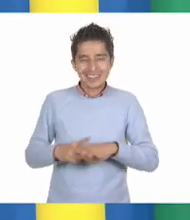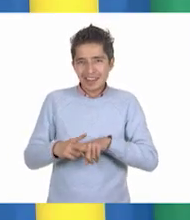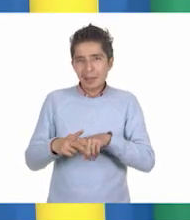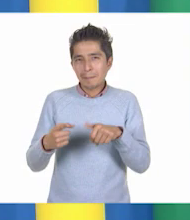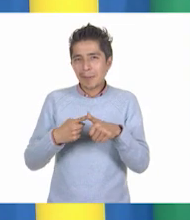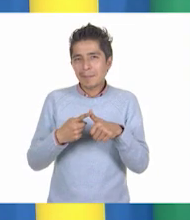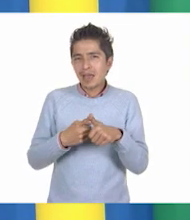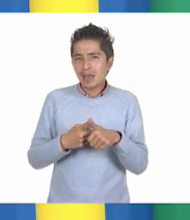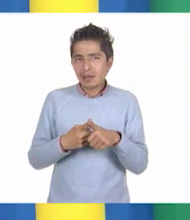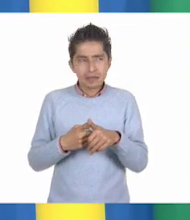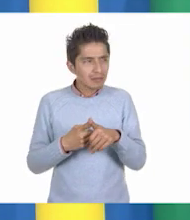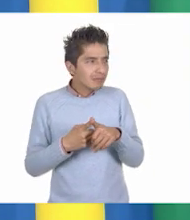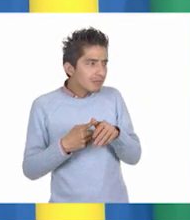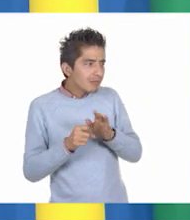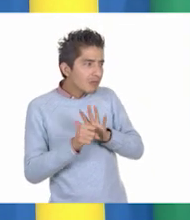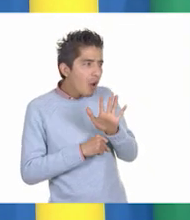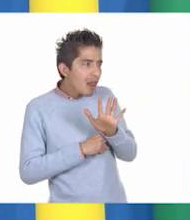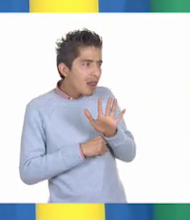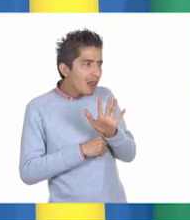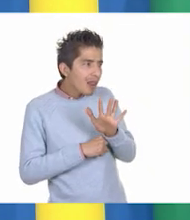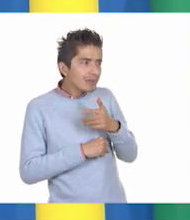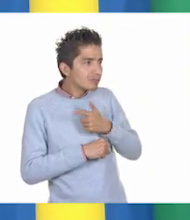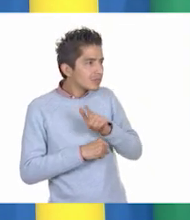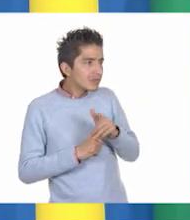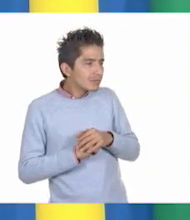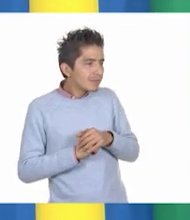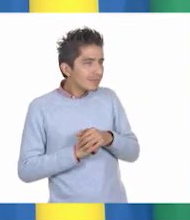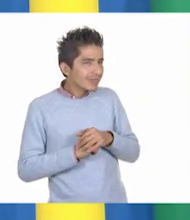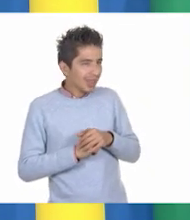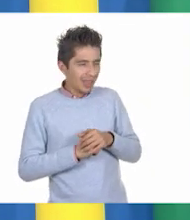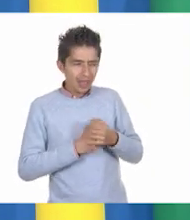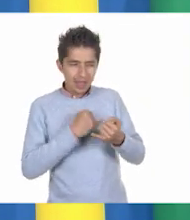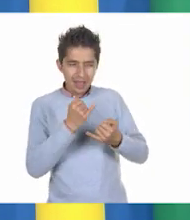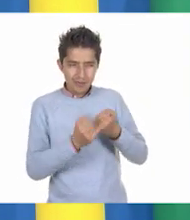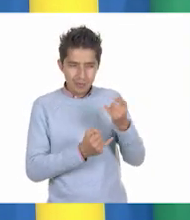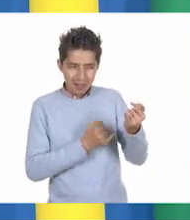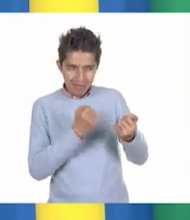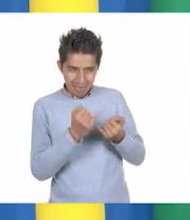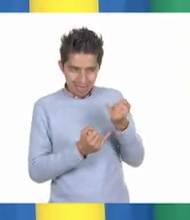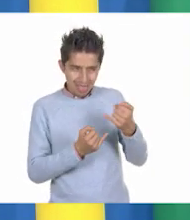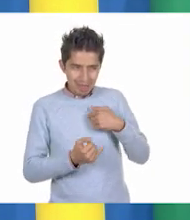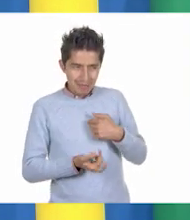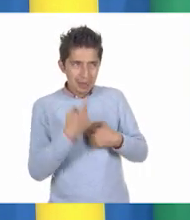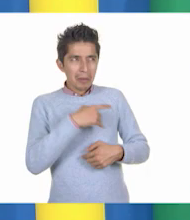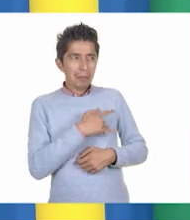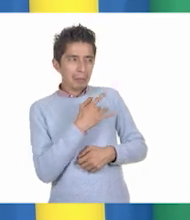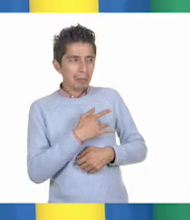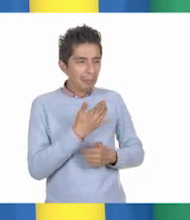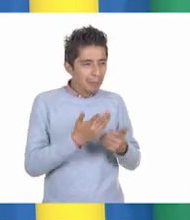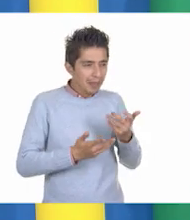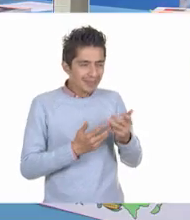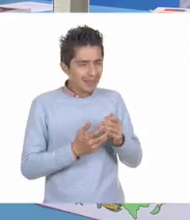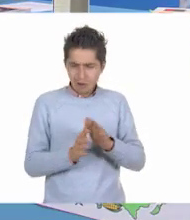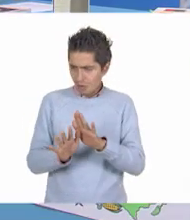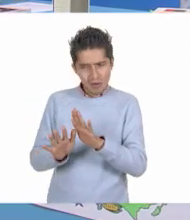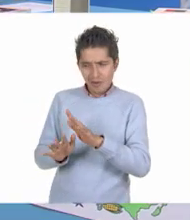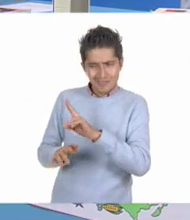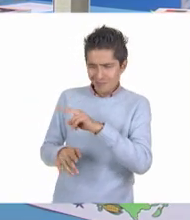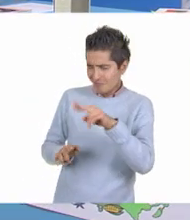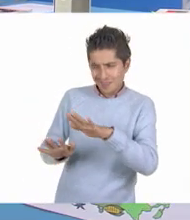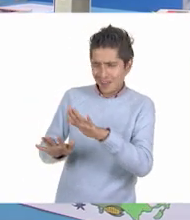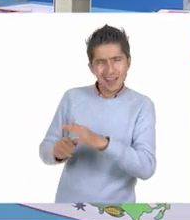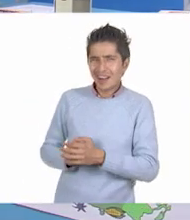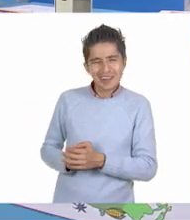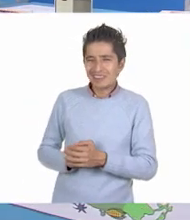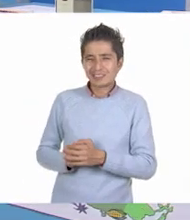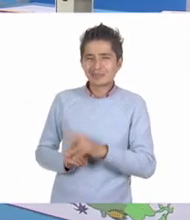la que menos me gusta, ¿cuál podría ser? Ay, estás jugando con mis sentimientos, Gaby. No, nunca. Solo me